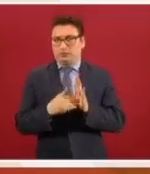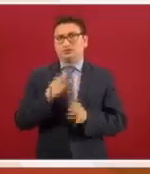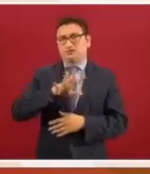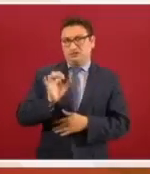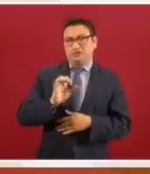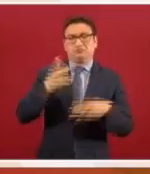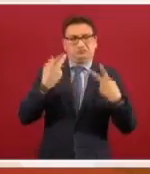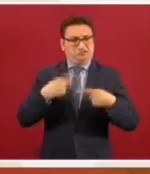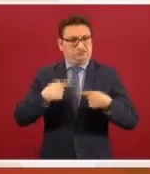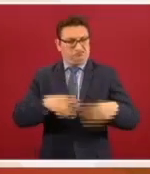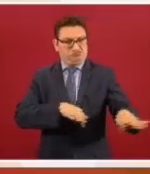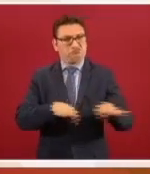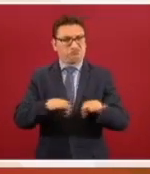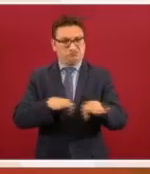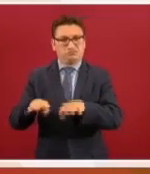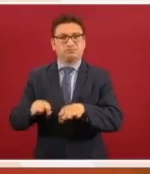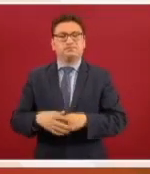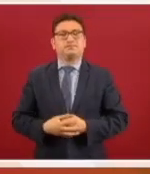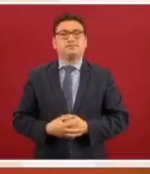442,500 trabajadores,